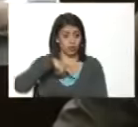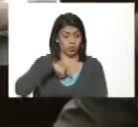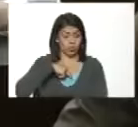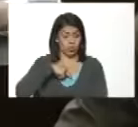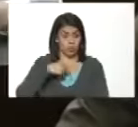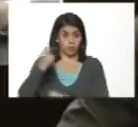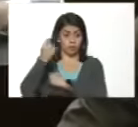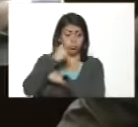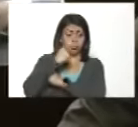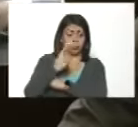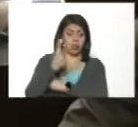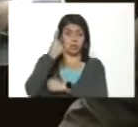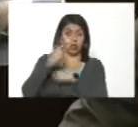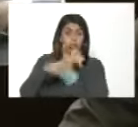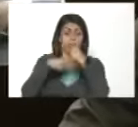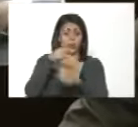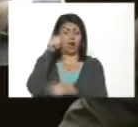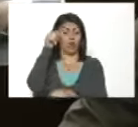después van por ustedes.